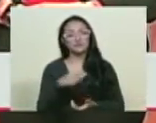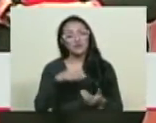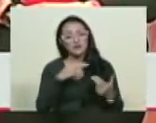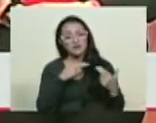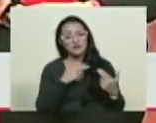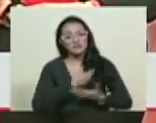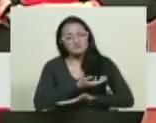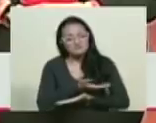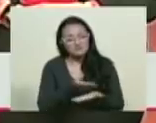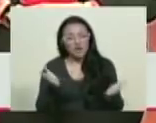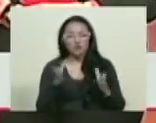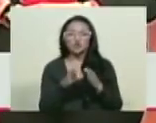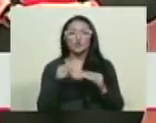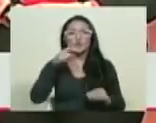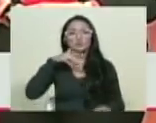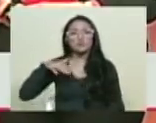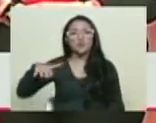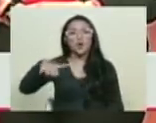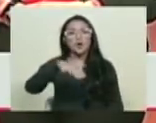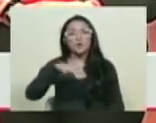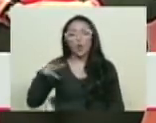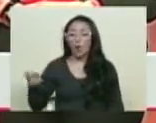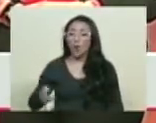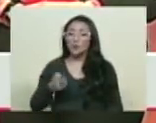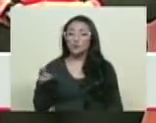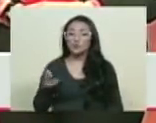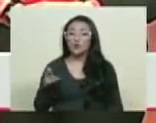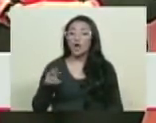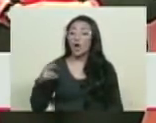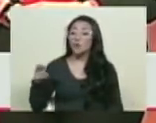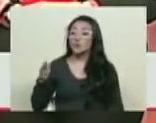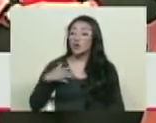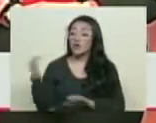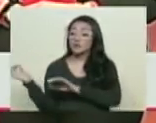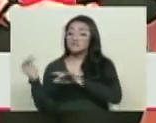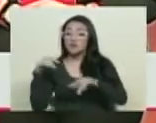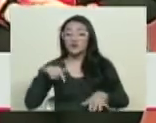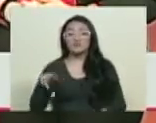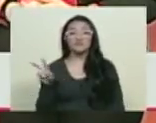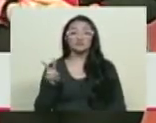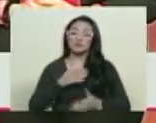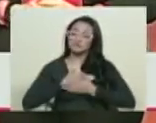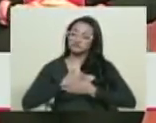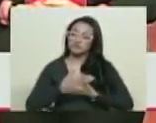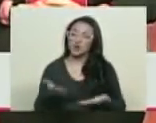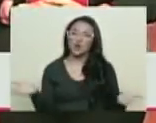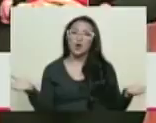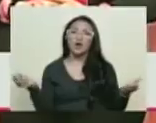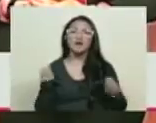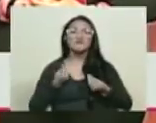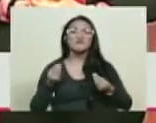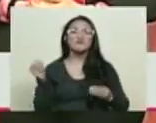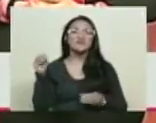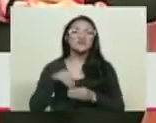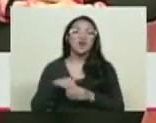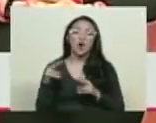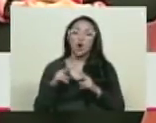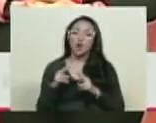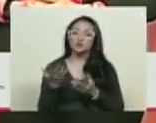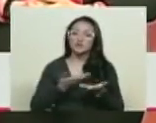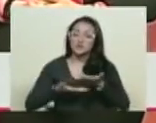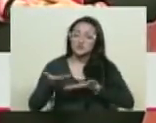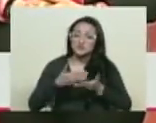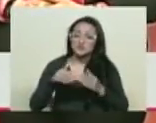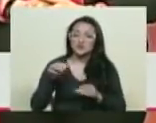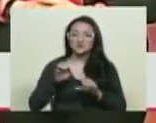abiertas para todo el pueblo de honduras el que de honduras quiera venir a venezuela a vivir a ver a conocer nuestro sistema